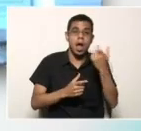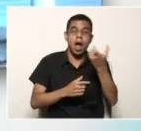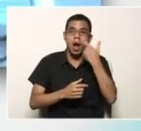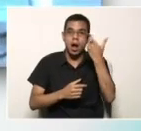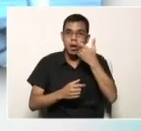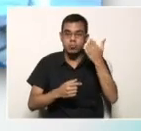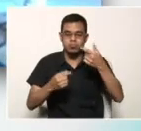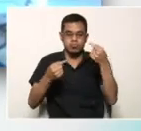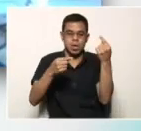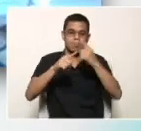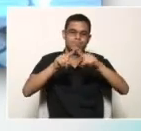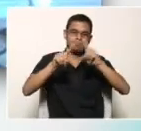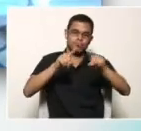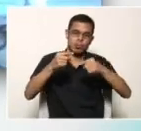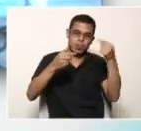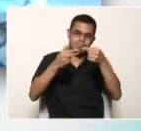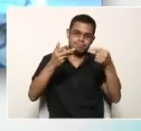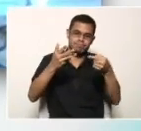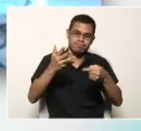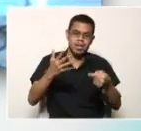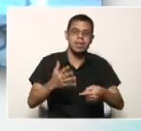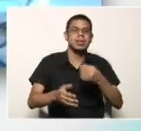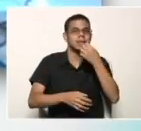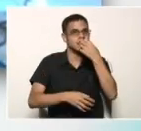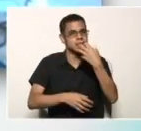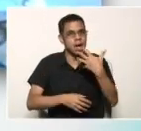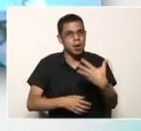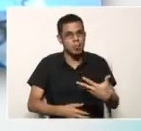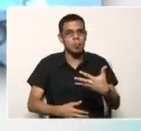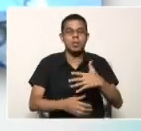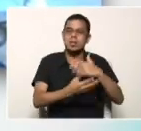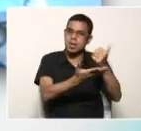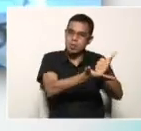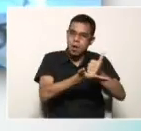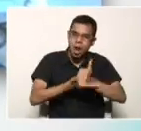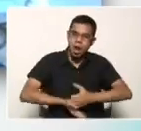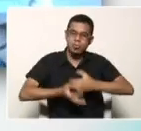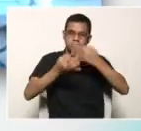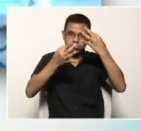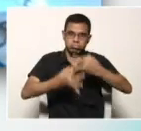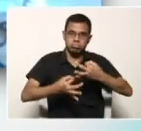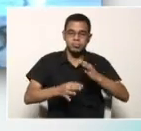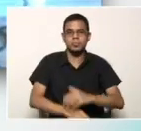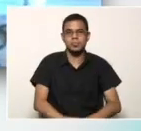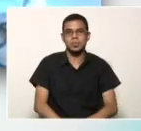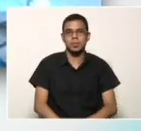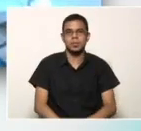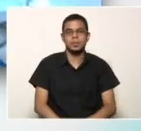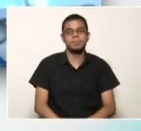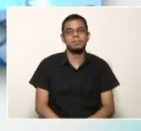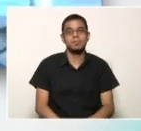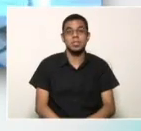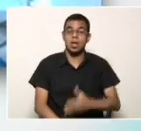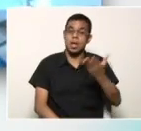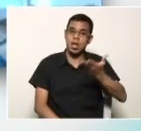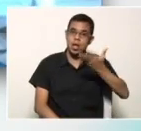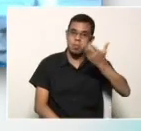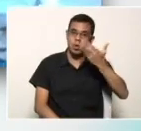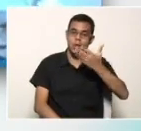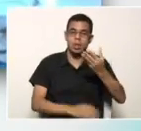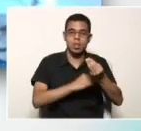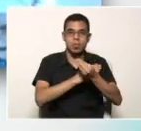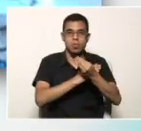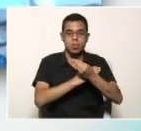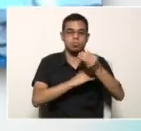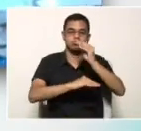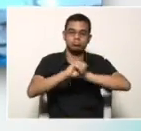el trabajo. No vamos a excedernos con utilizar herramientas o instrumentos inadecuados. La seguridad siempre es importante y en estos